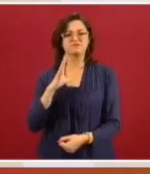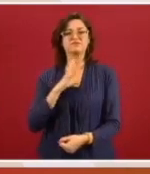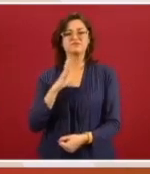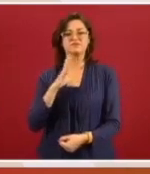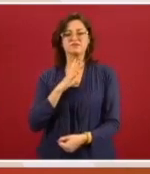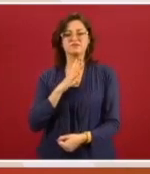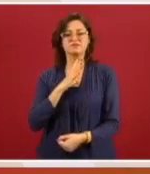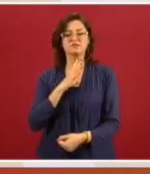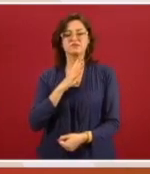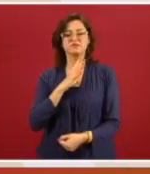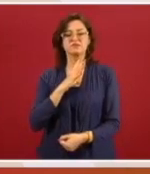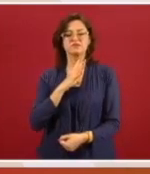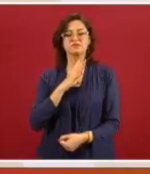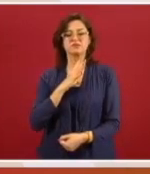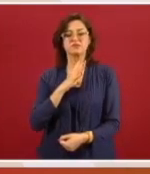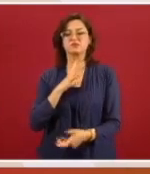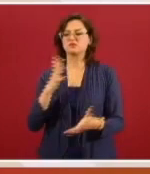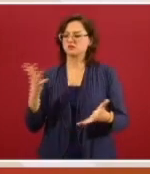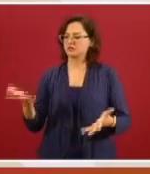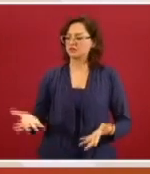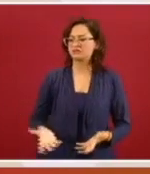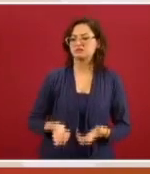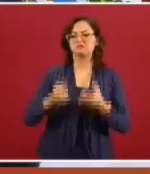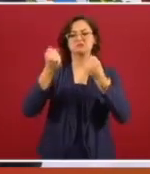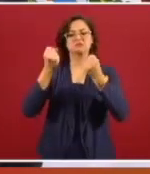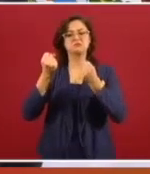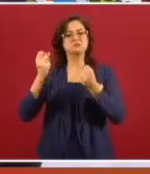siempre nos ha salvado